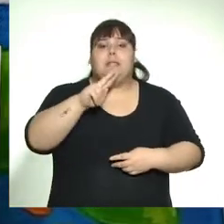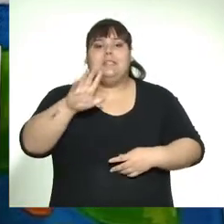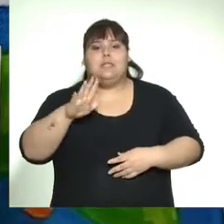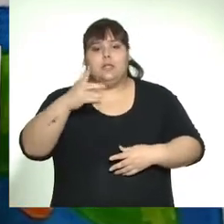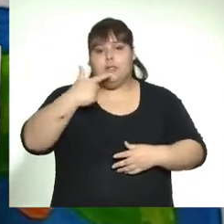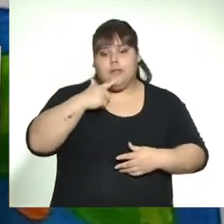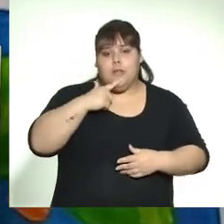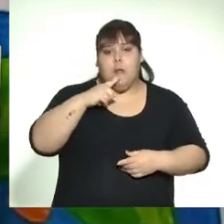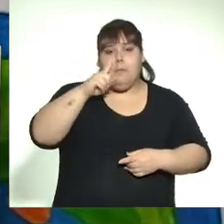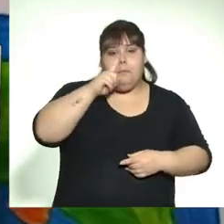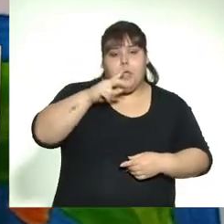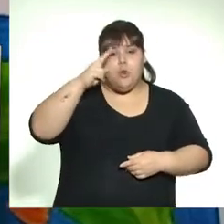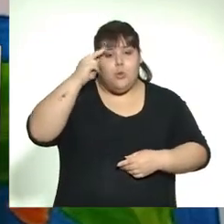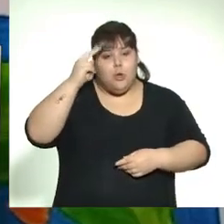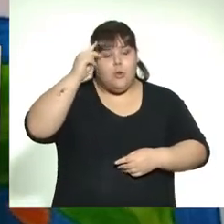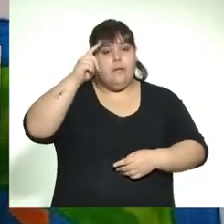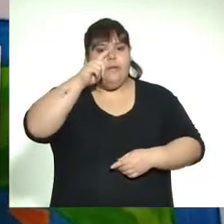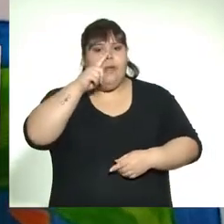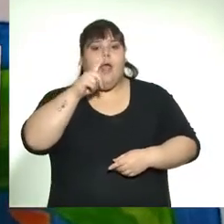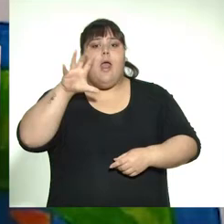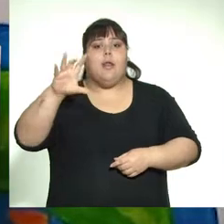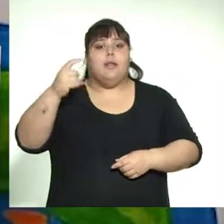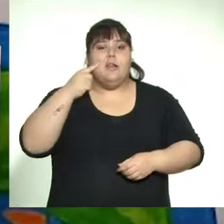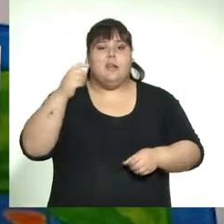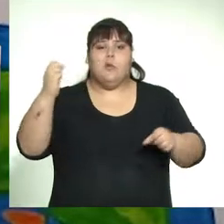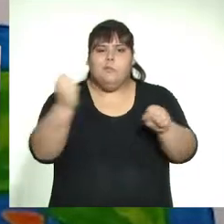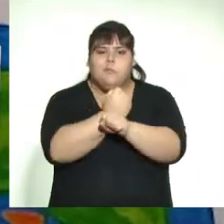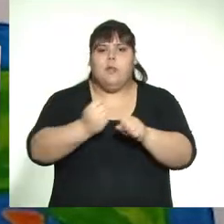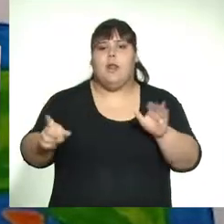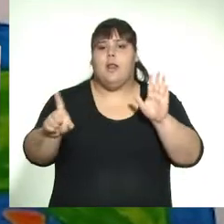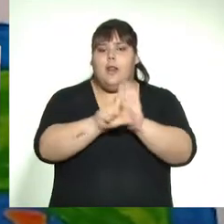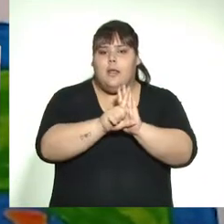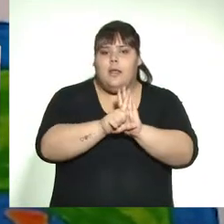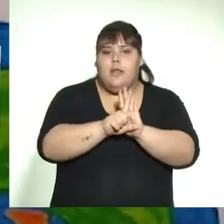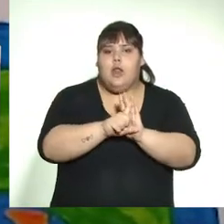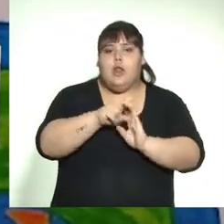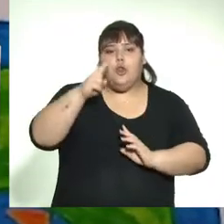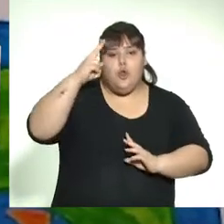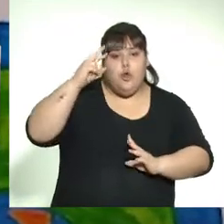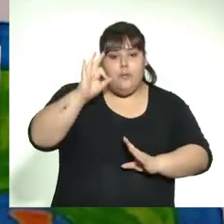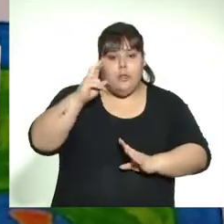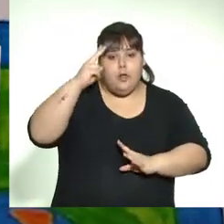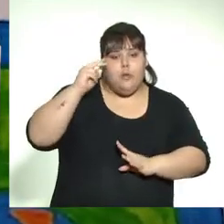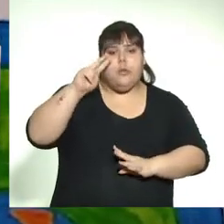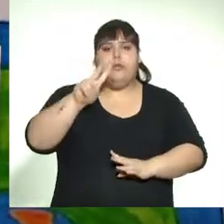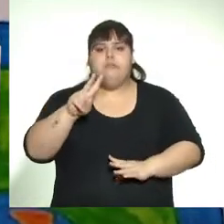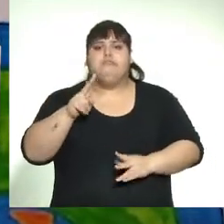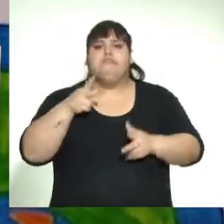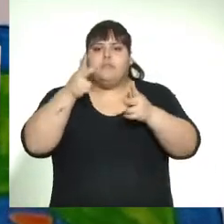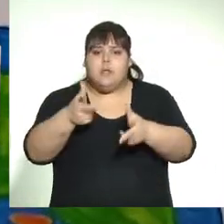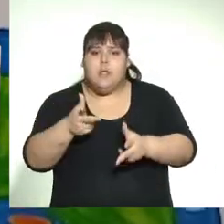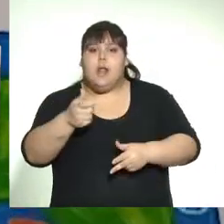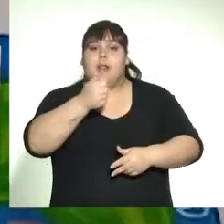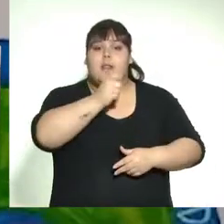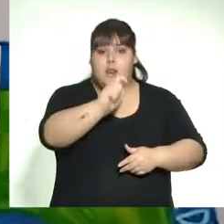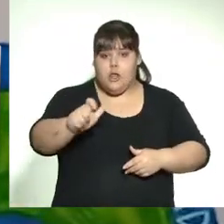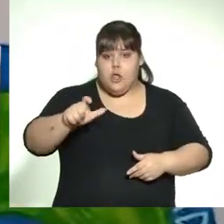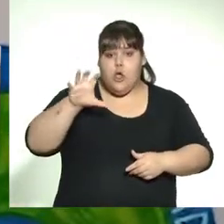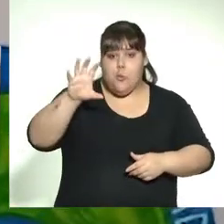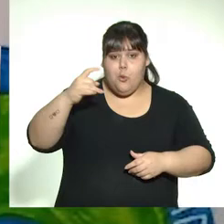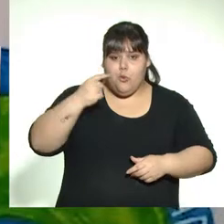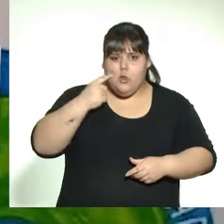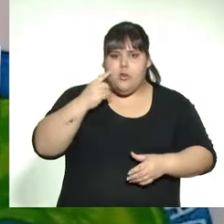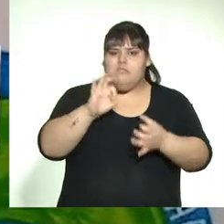el 25 de septiembre de 1997 se sancionó en Entre Ríos la Ley 9092, que declara a los ríos de